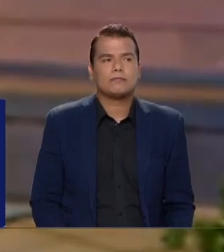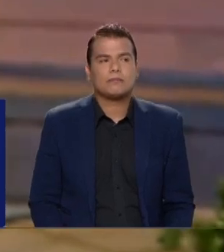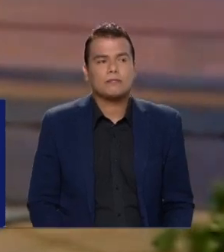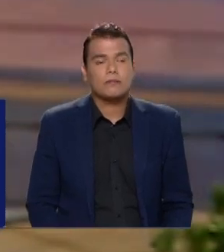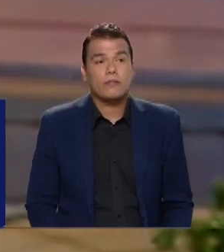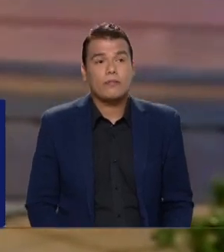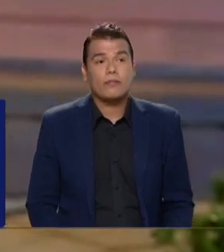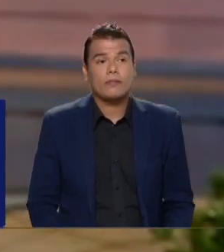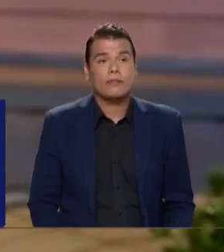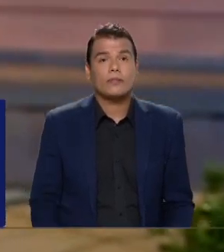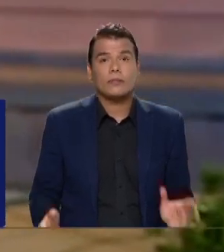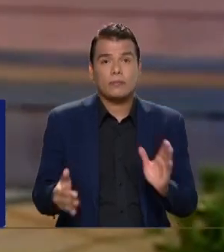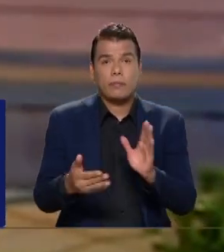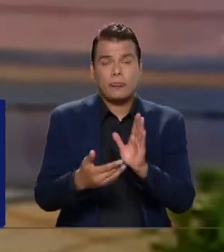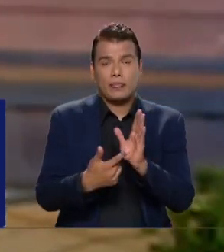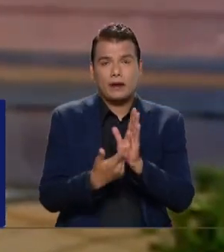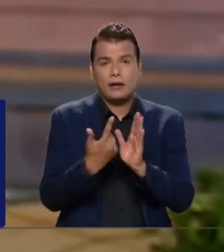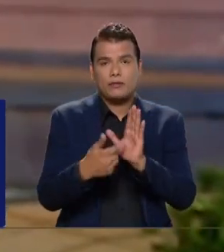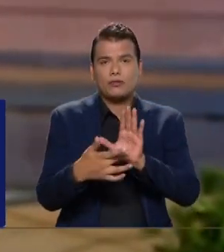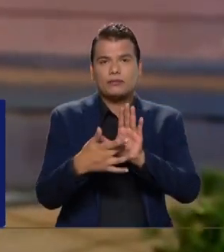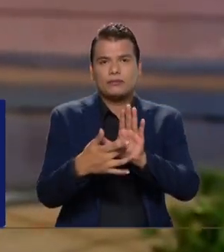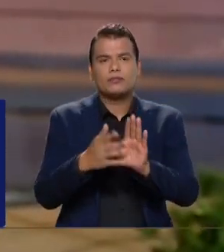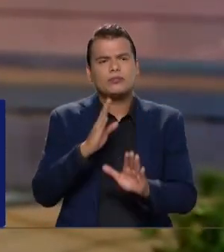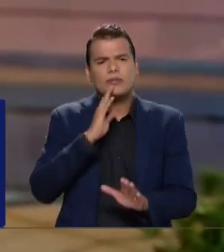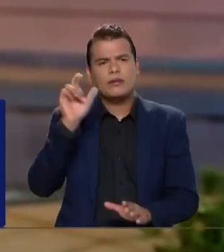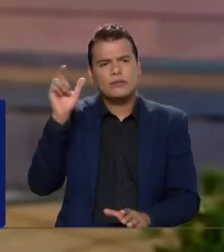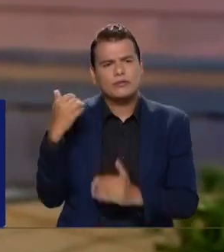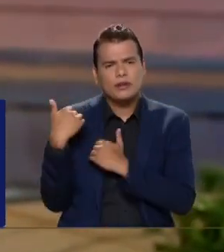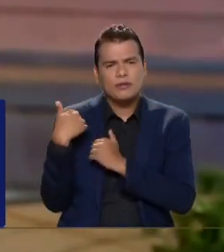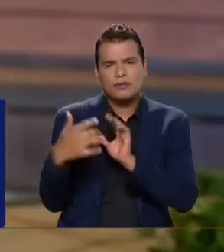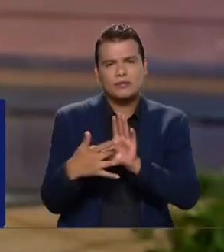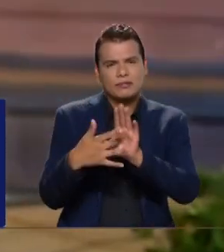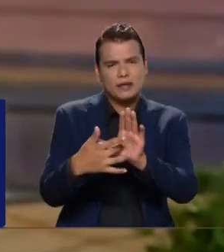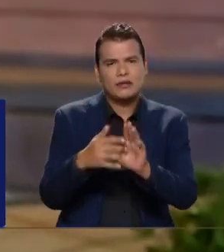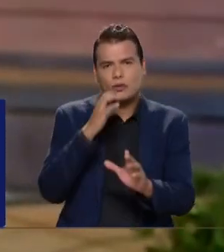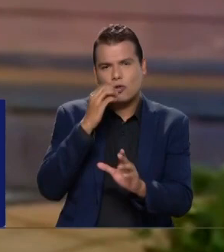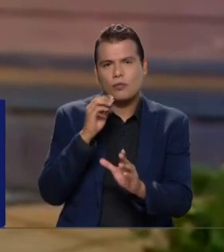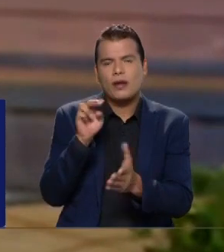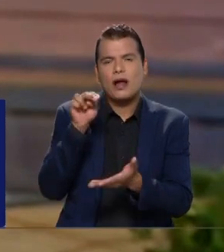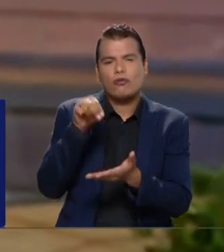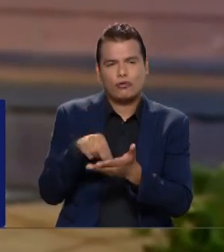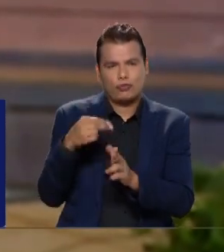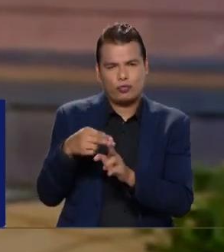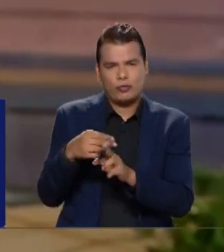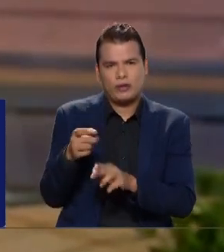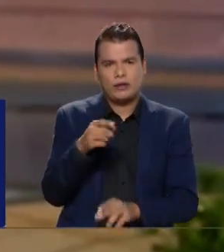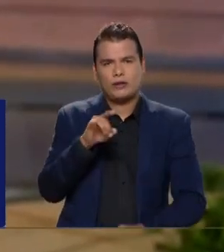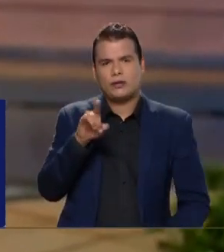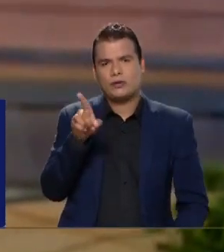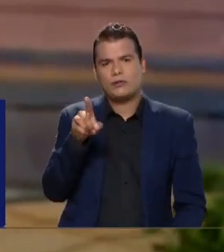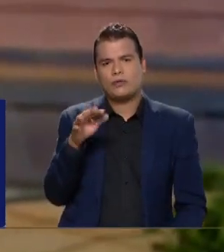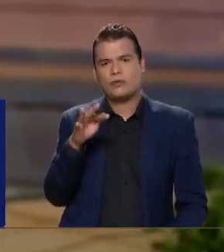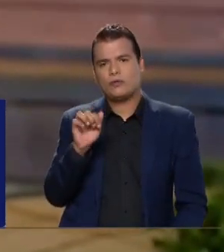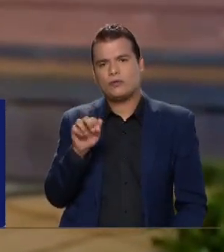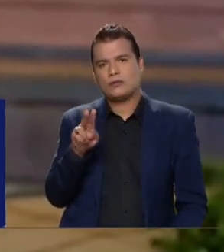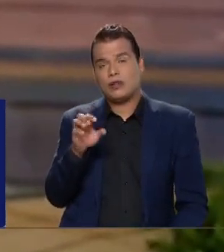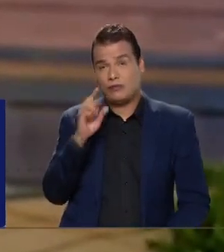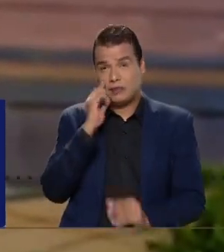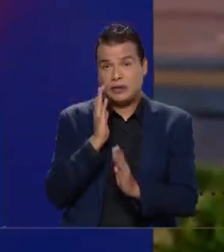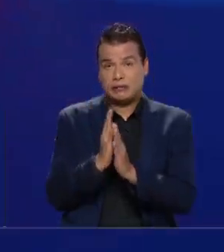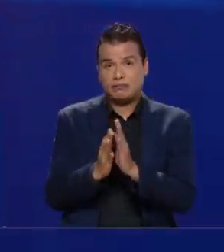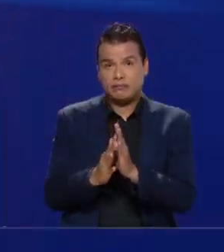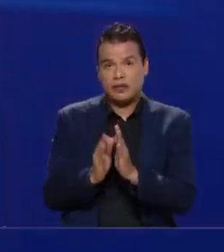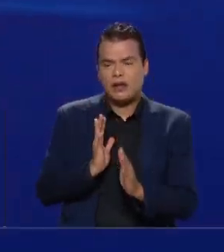La presentación del libro estuvo conducida por el escritor vallecaucano Gustavo Álvarez Gardiazabal, quien así describe esta